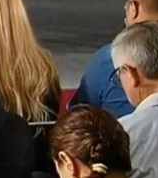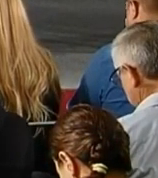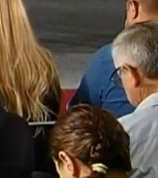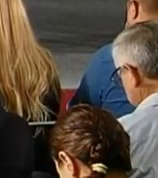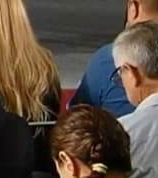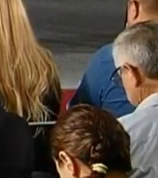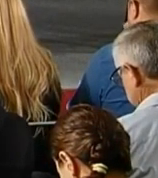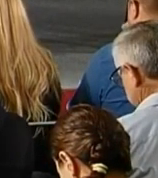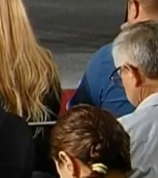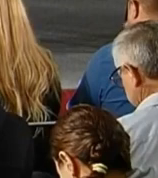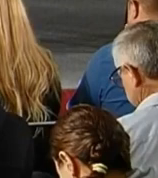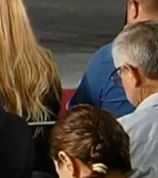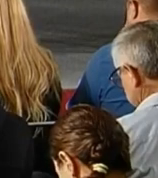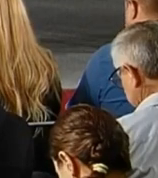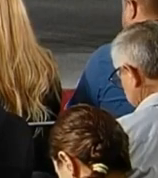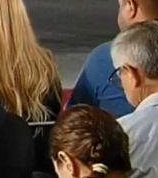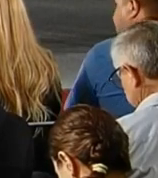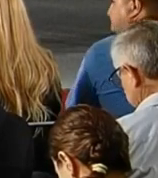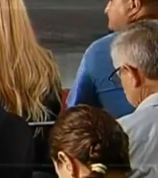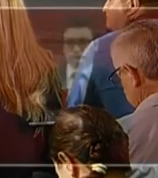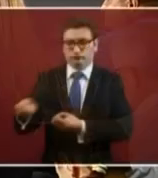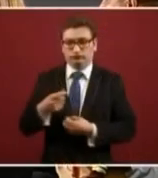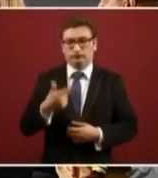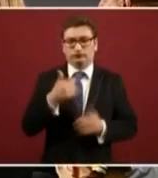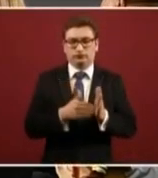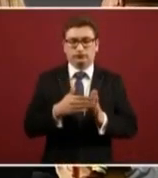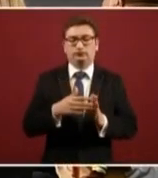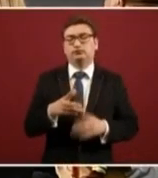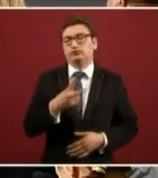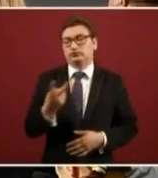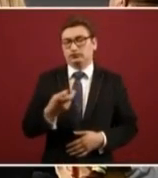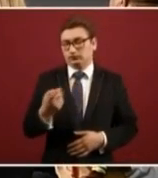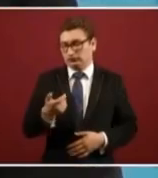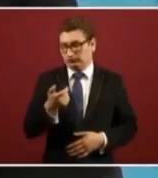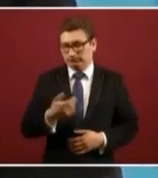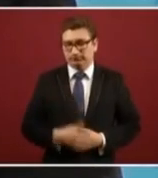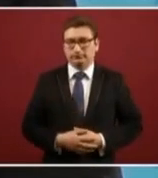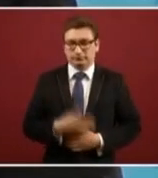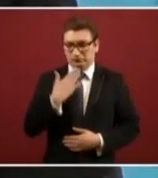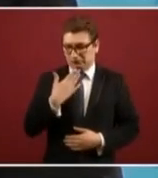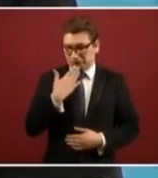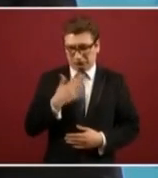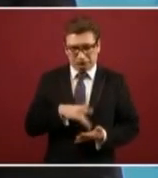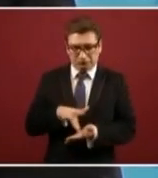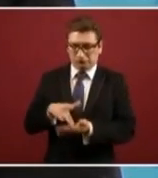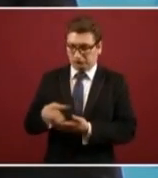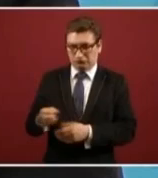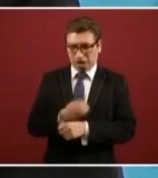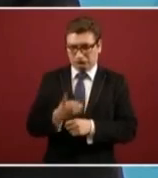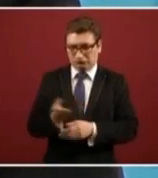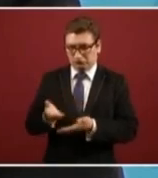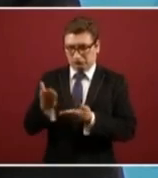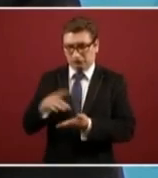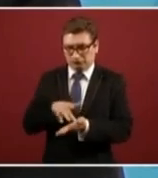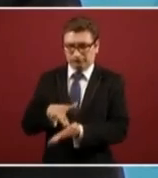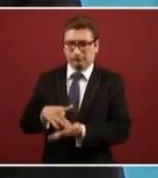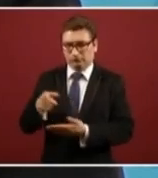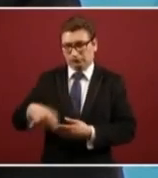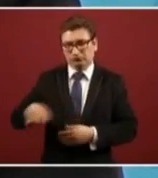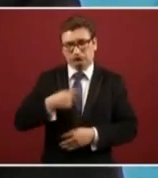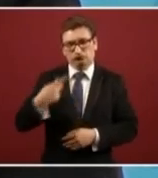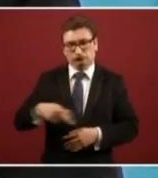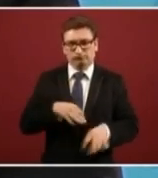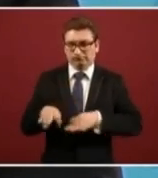podemos otorgarle, de apoyo líquido de alrededor de 7,200 pesos, una oportunidad de ser apoyados para realizar